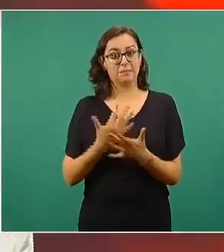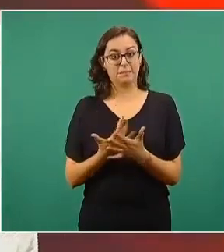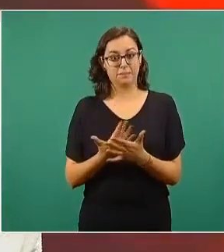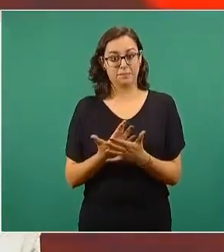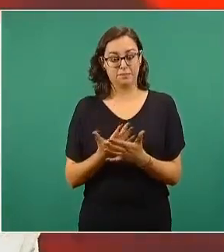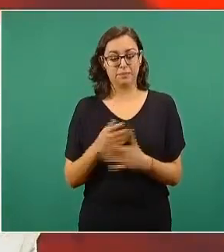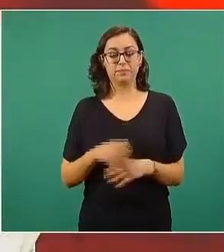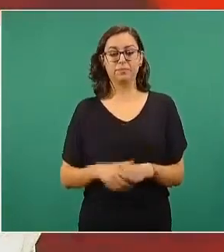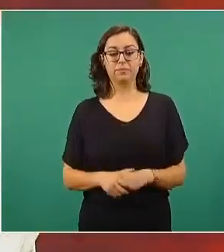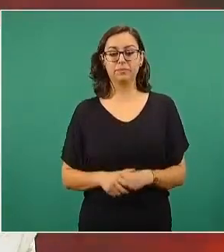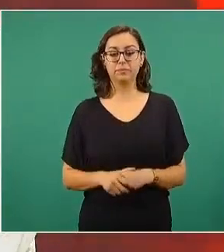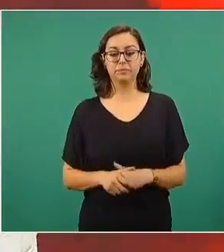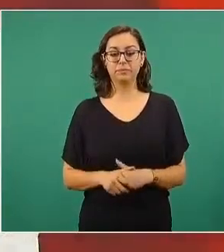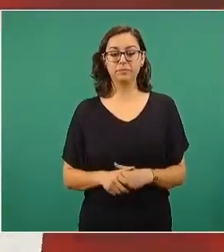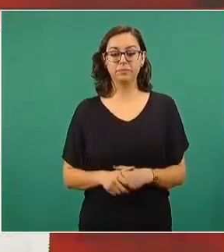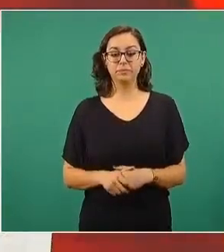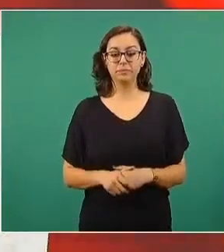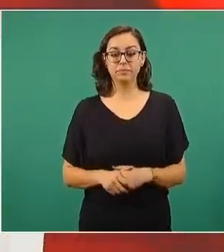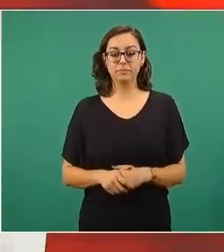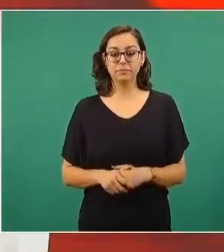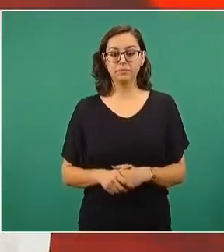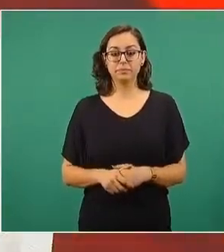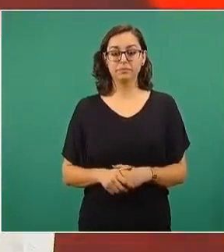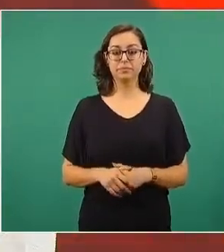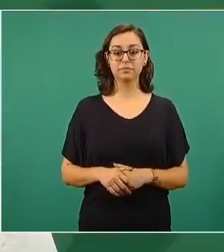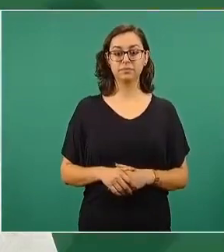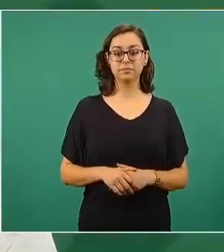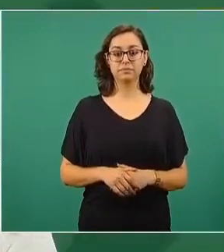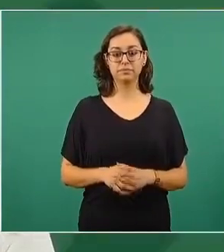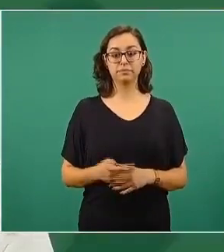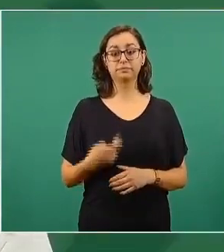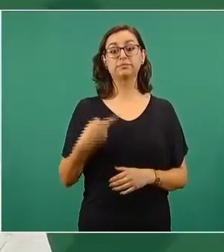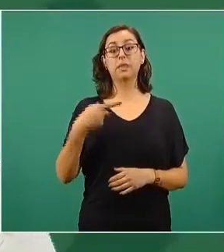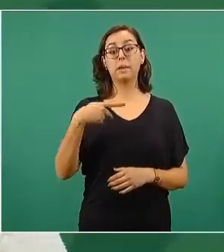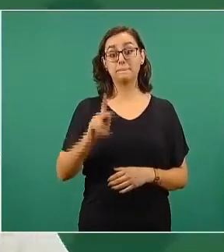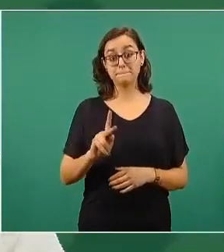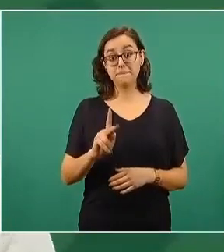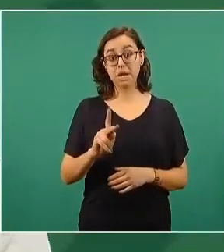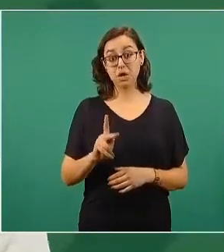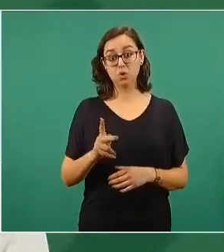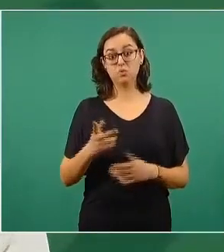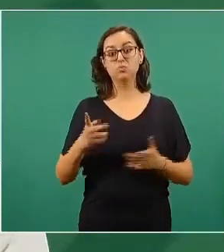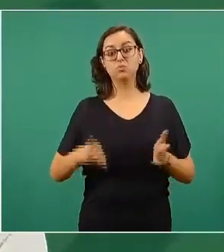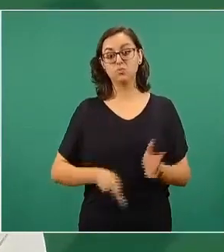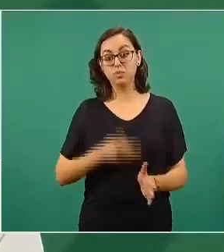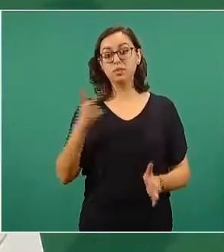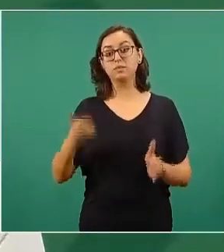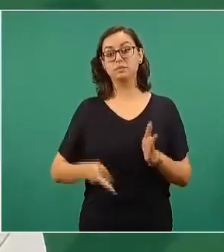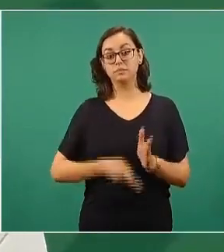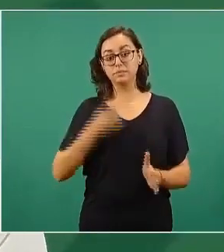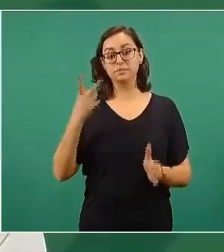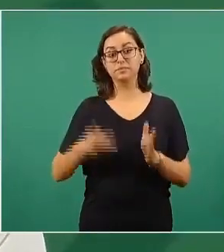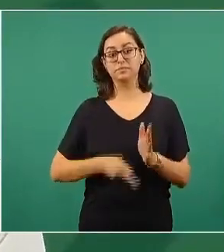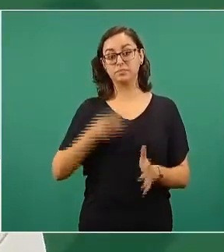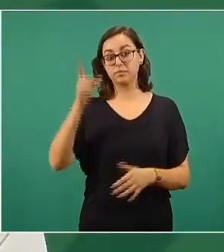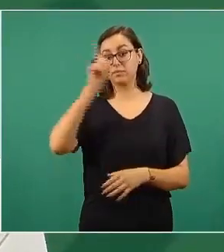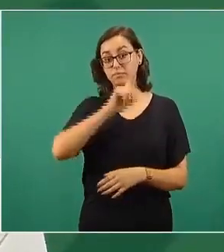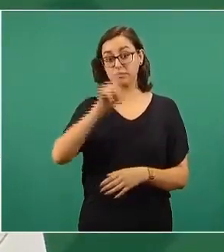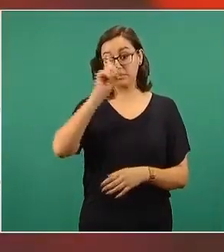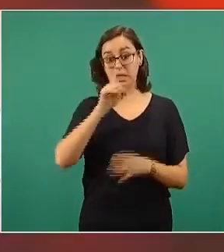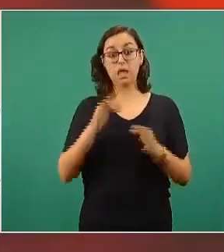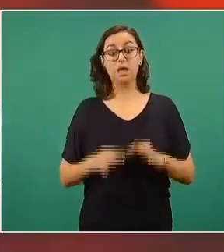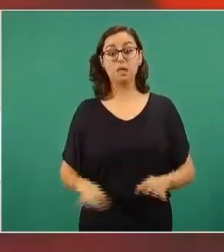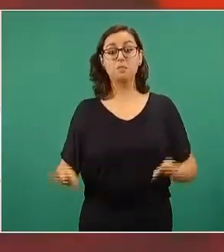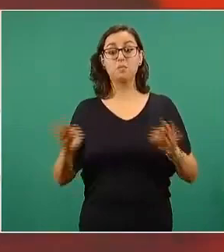después salir. Pero, como seguimos recomendando, y lo dijimos esta misma mañana por enésima vez, el cubrebocas es